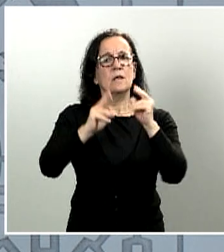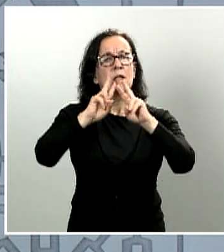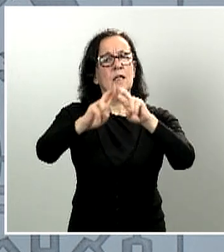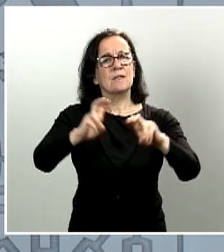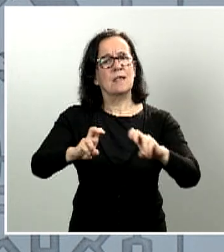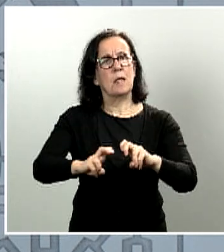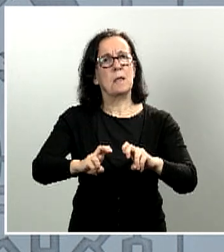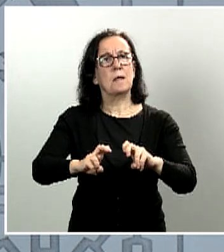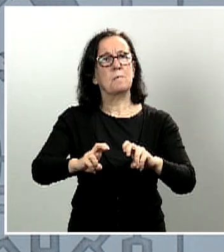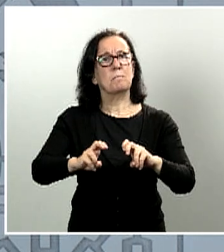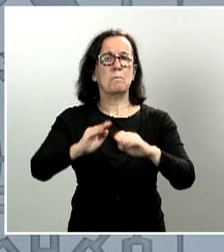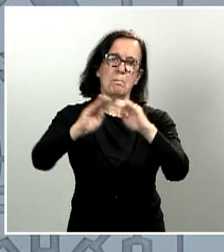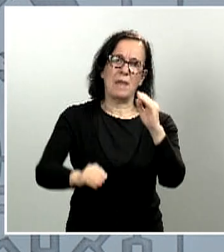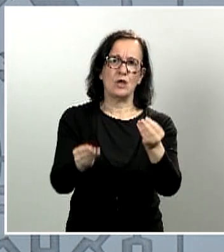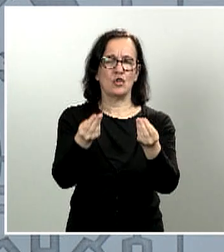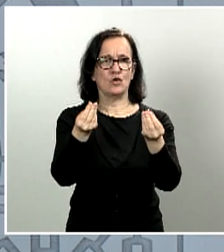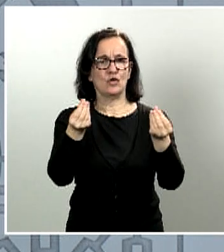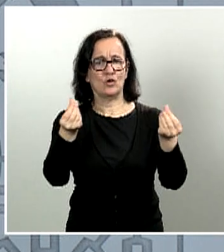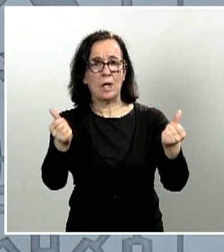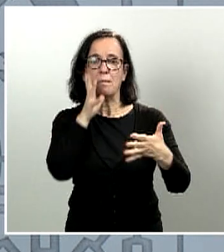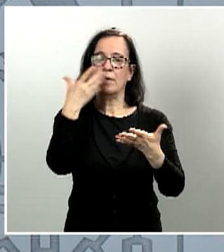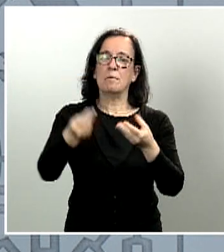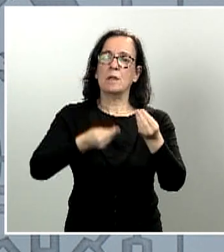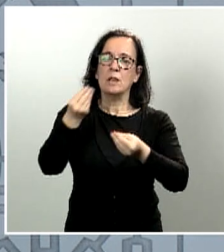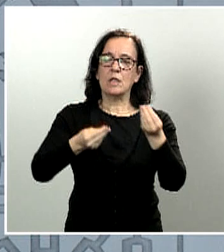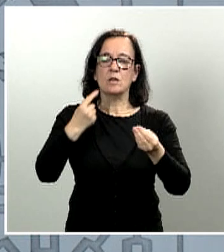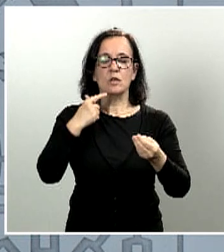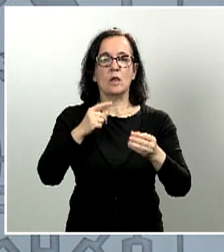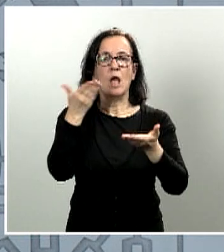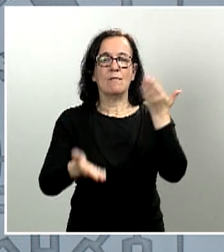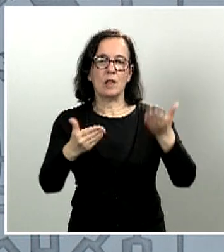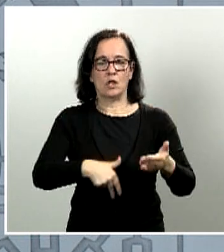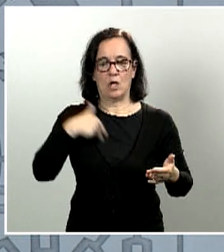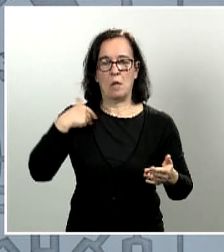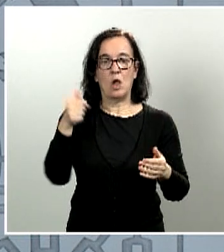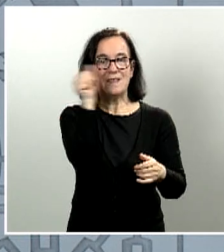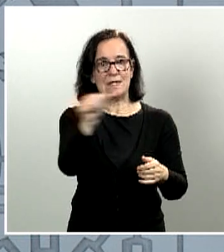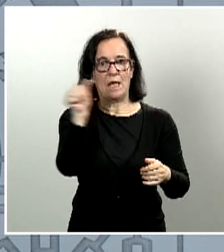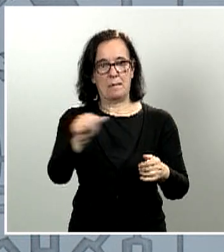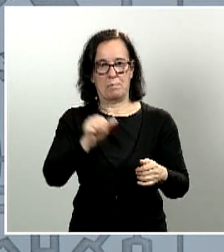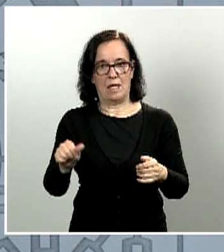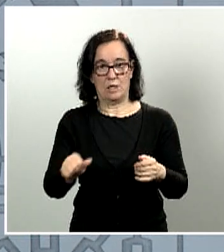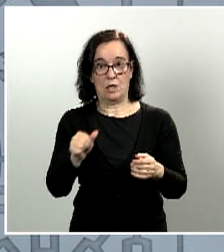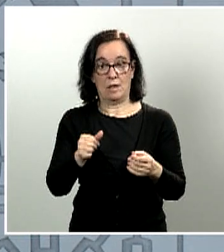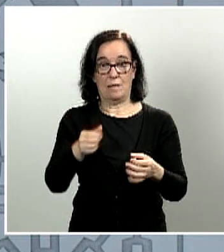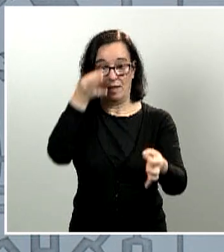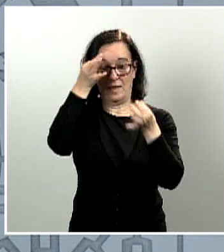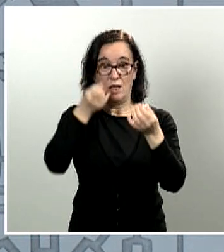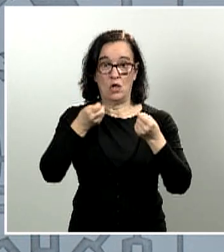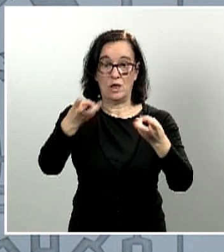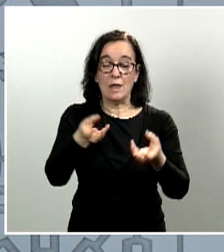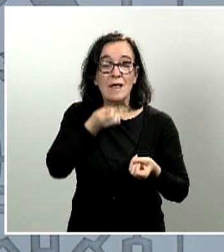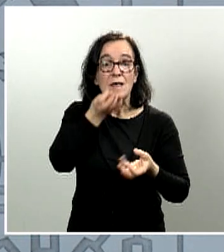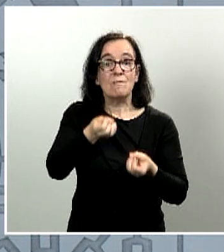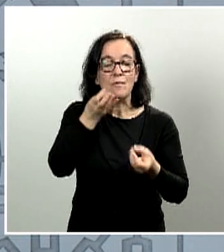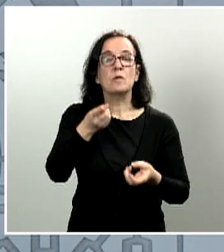pero sí que permite una evaluación más genérica por semana, por ejemplo, de estos datos. Esa información, además,